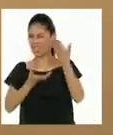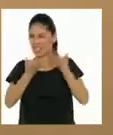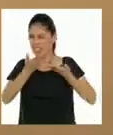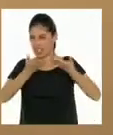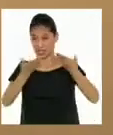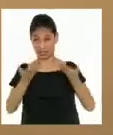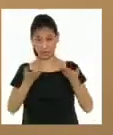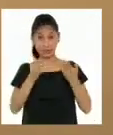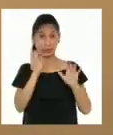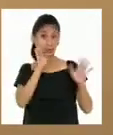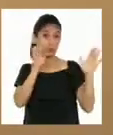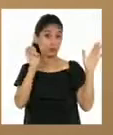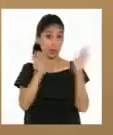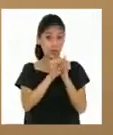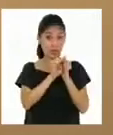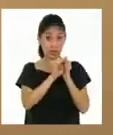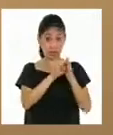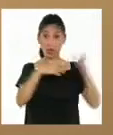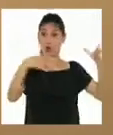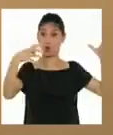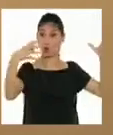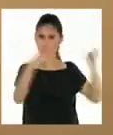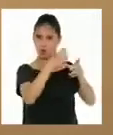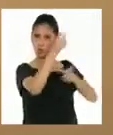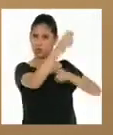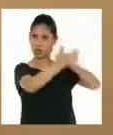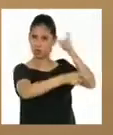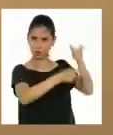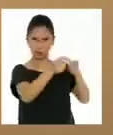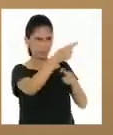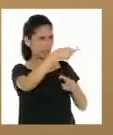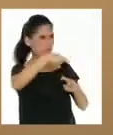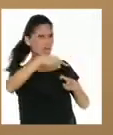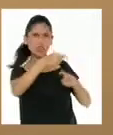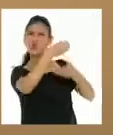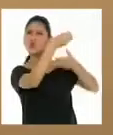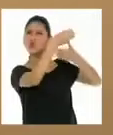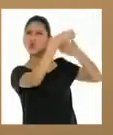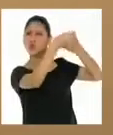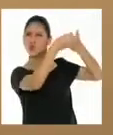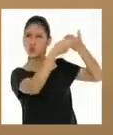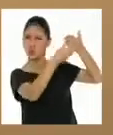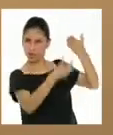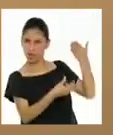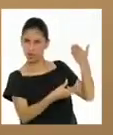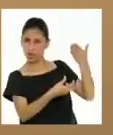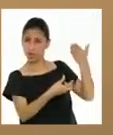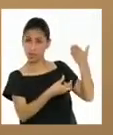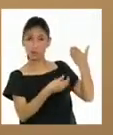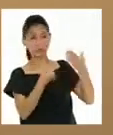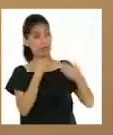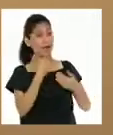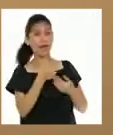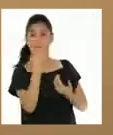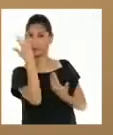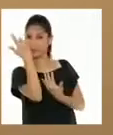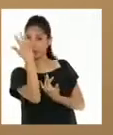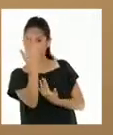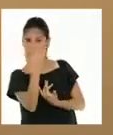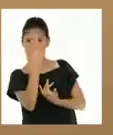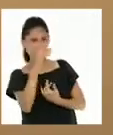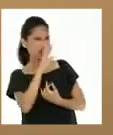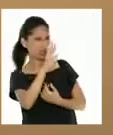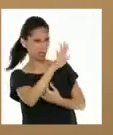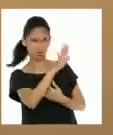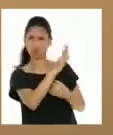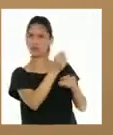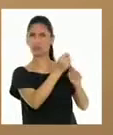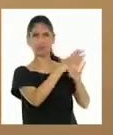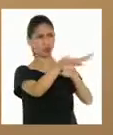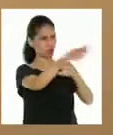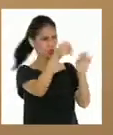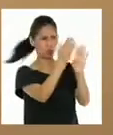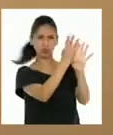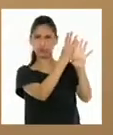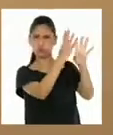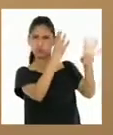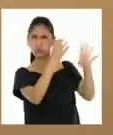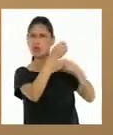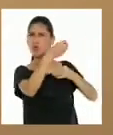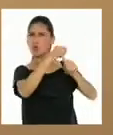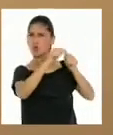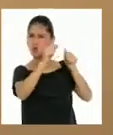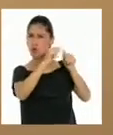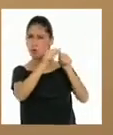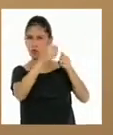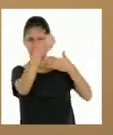a través de algún medio mecánico, esferas dentro de una urna, tablas de números, números generados con algún software o alguna